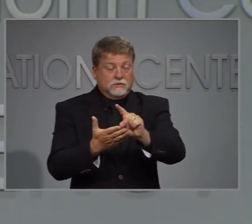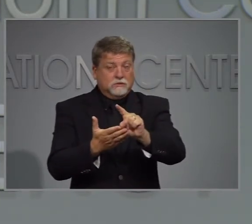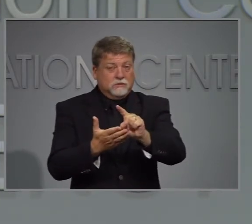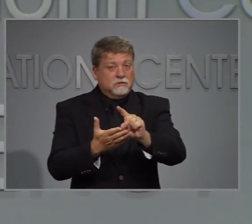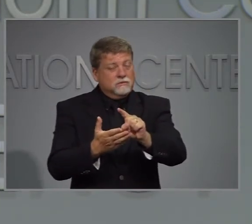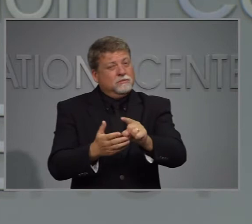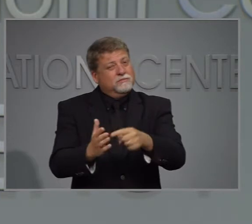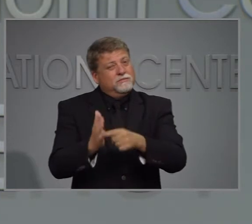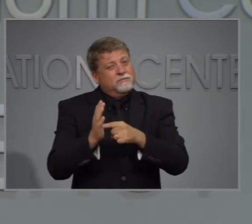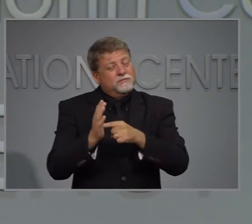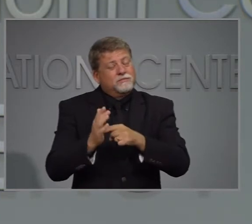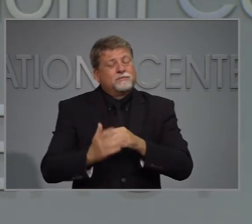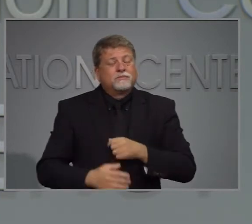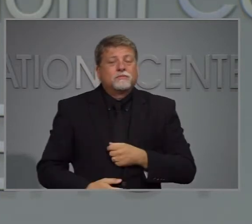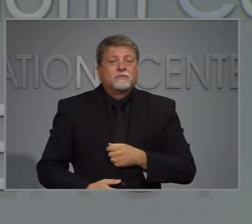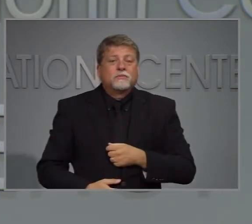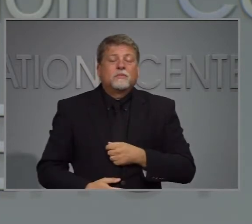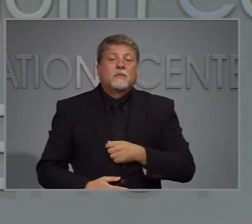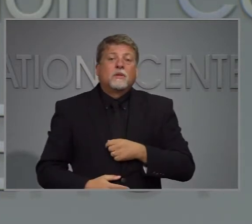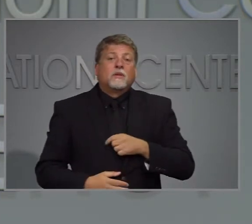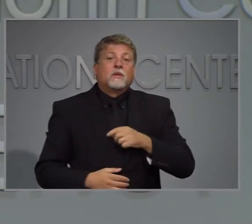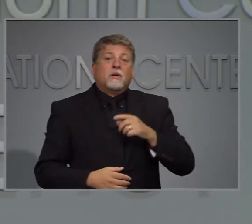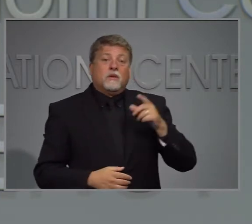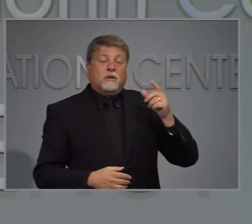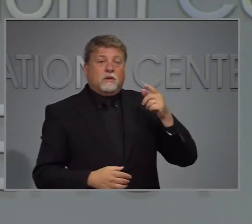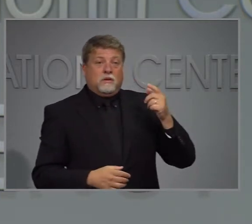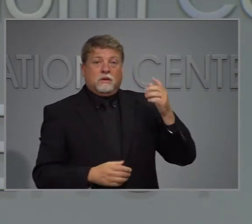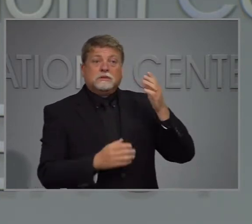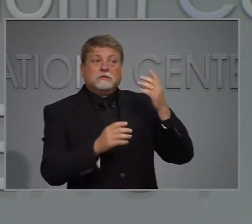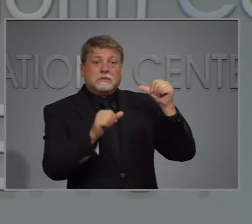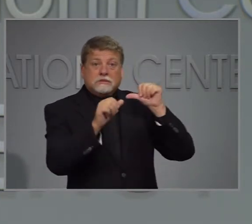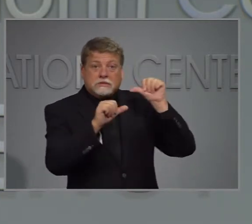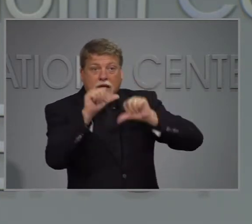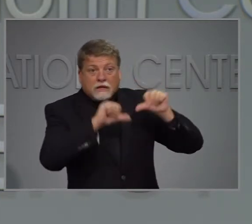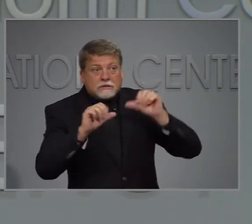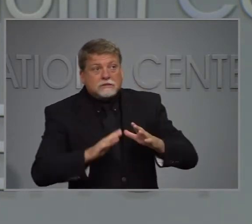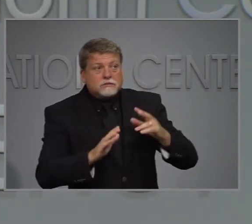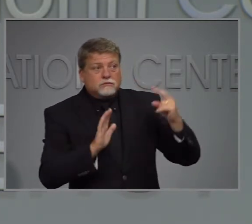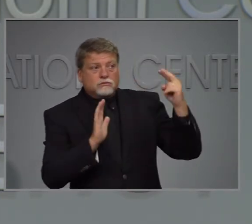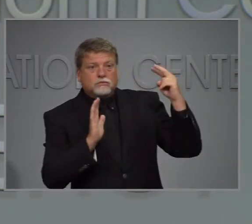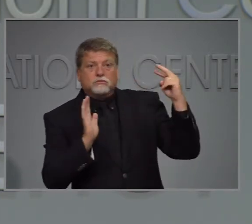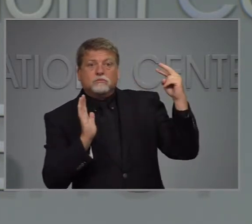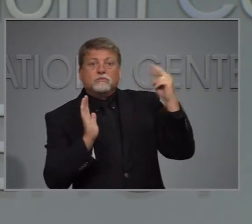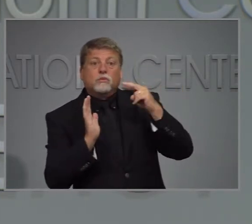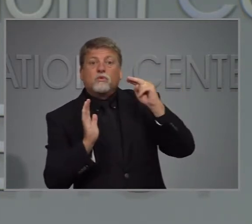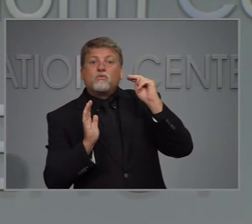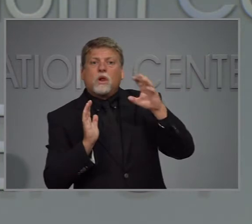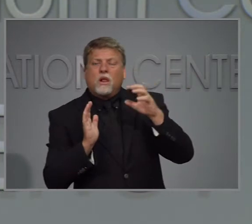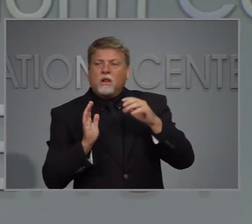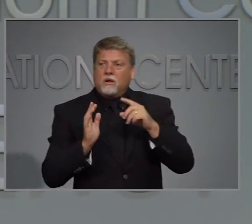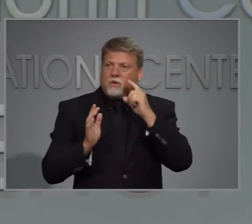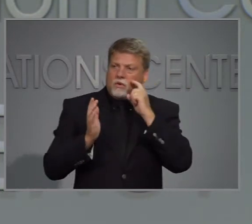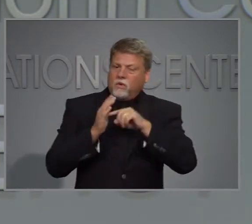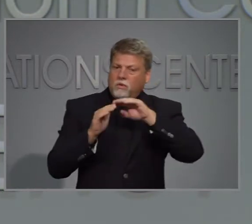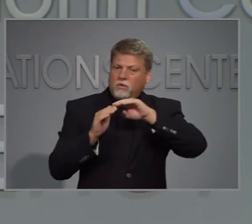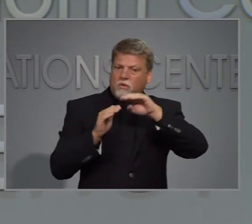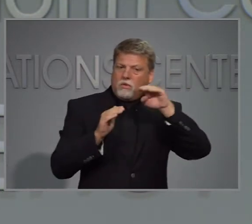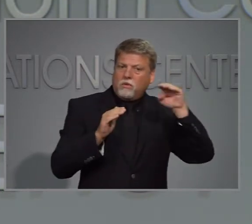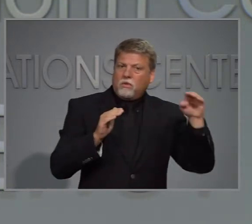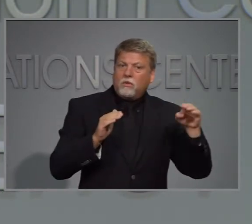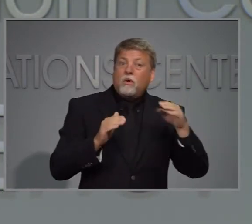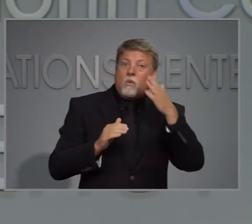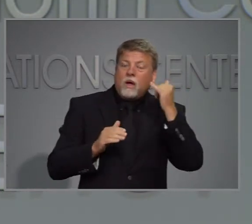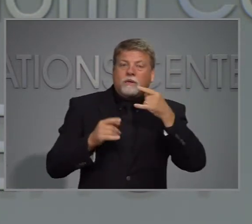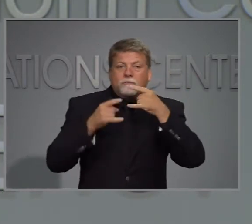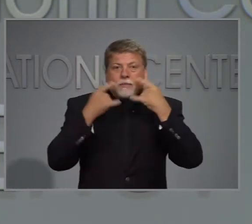más. Los expertos creen que la orden de llevar la mascarilla ha estabilizado nuestras